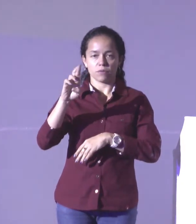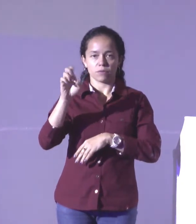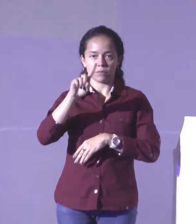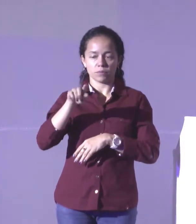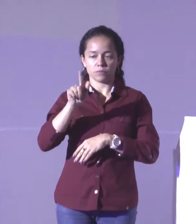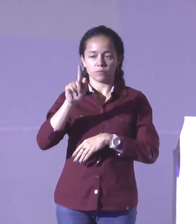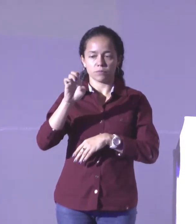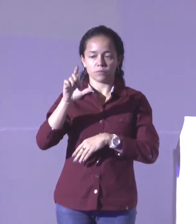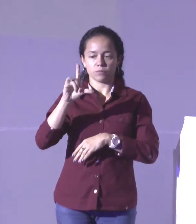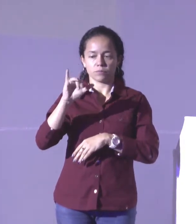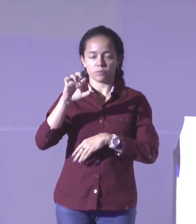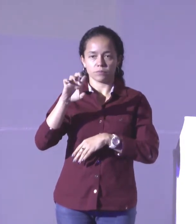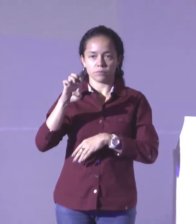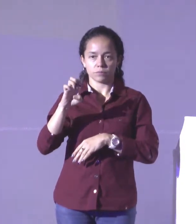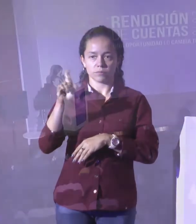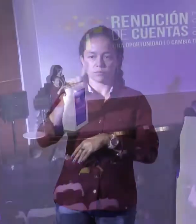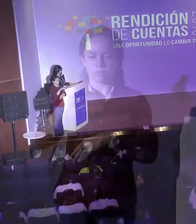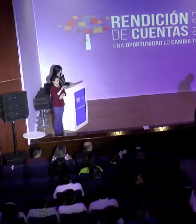Segrera.